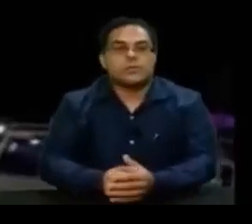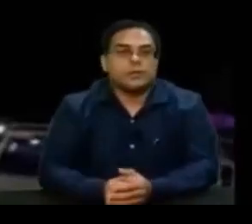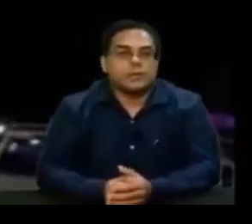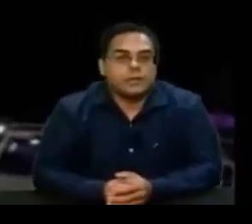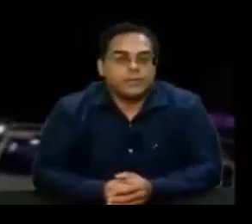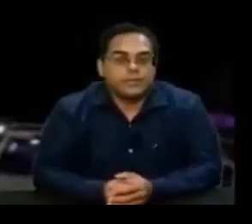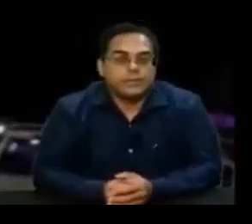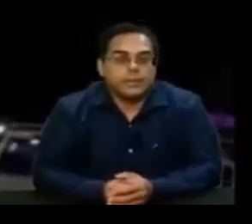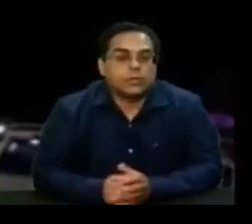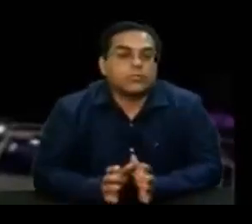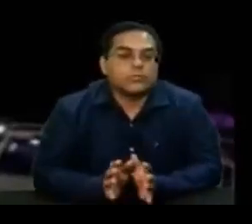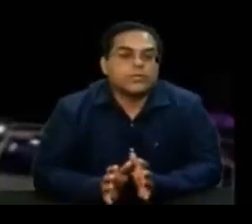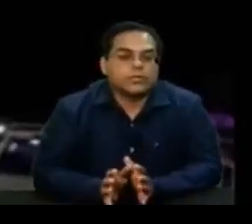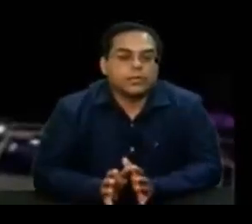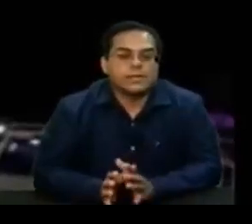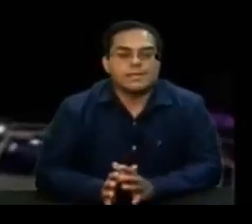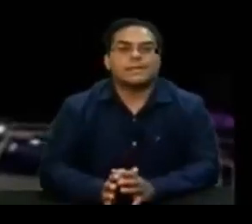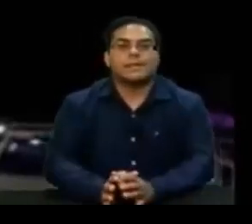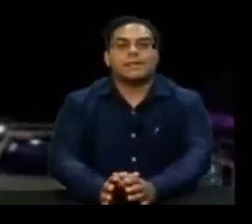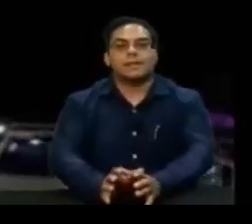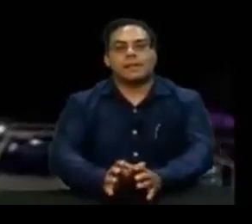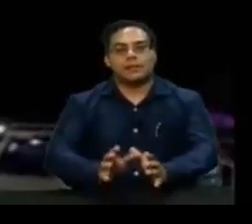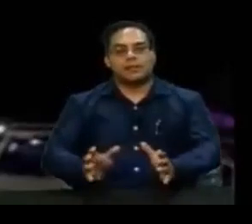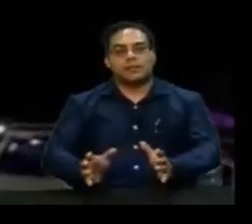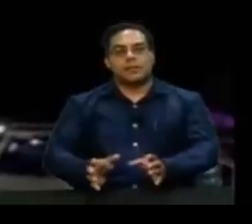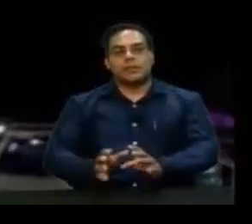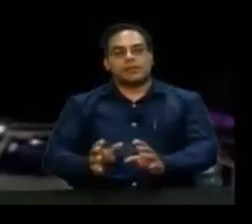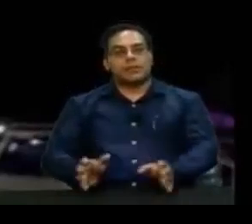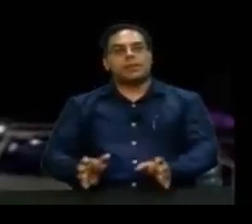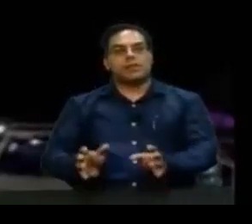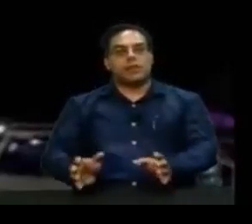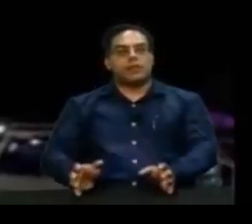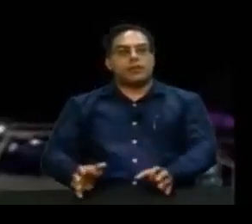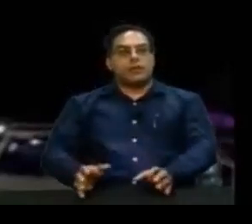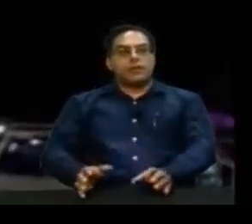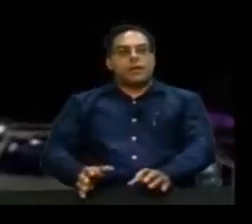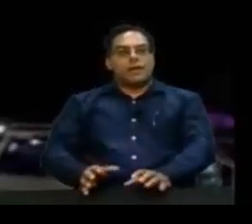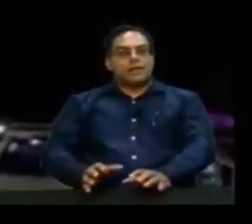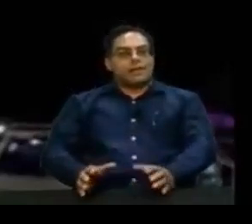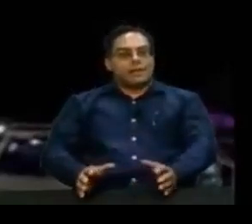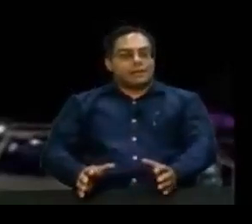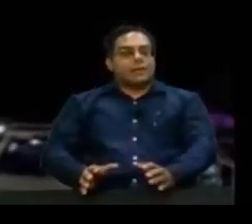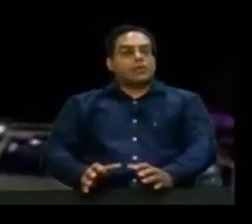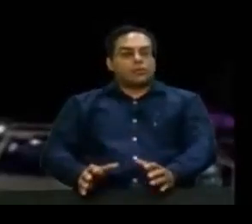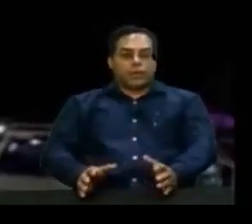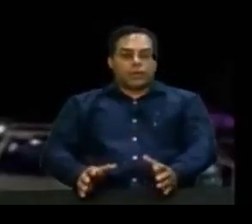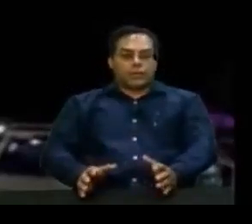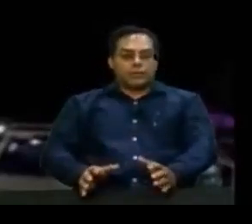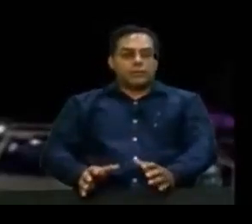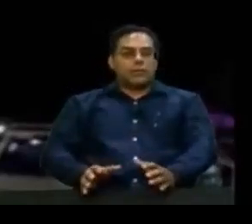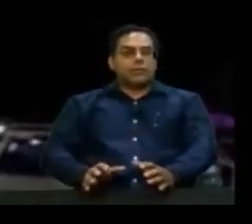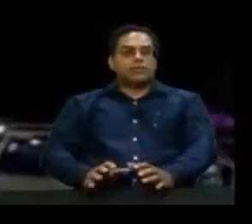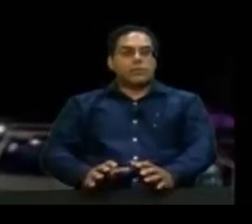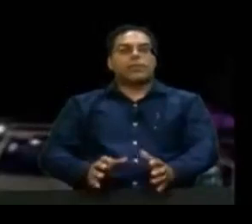niños. Todo un niño con un accidente, que haya tenido un accidente, debe considerarse lesionado hasta descartar lo contrario,